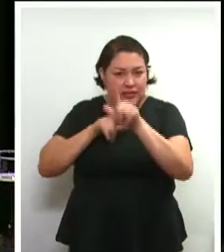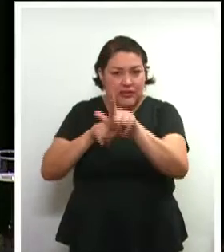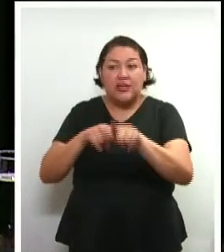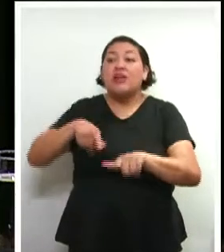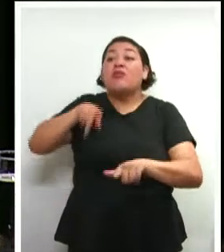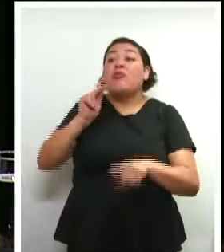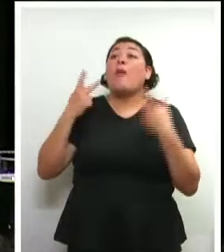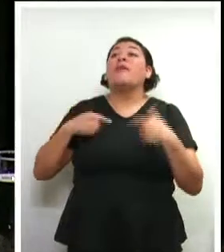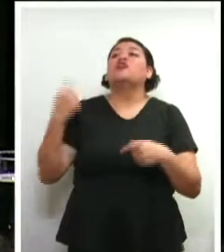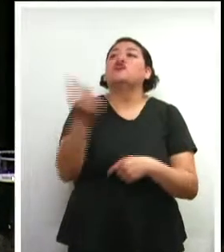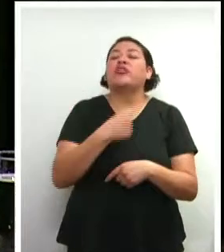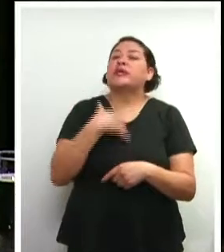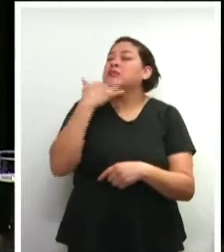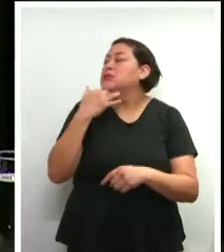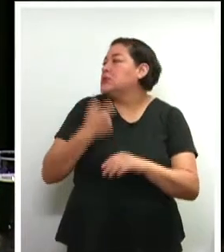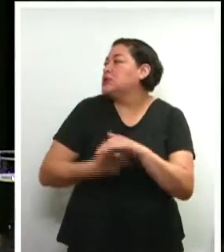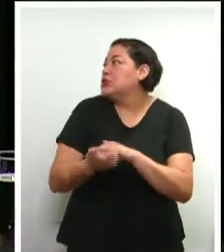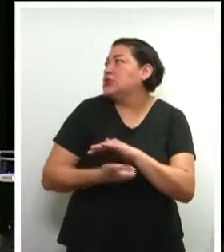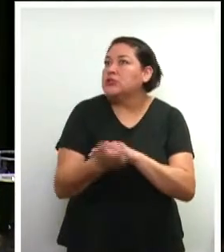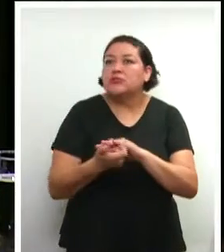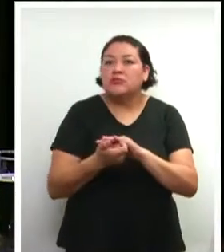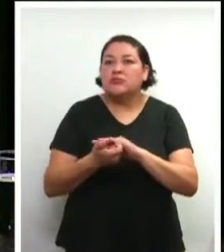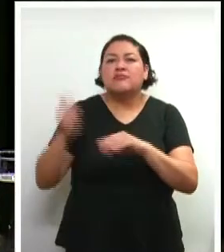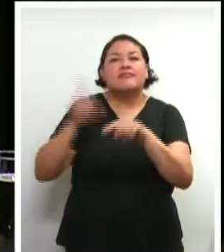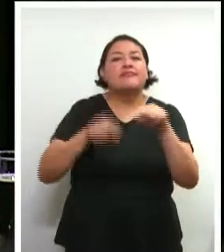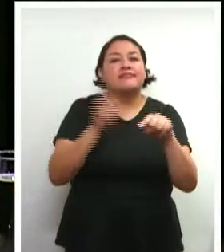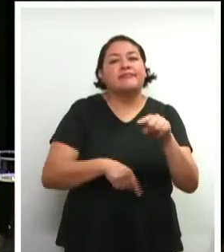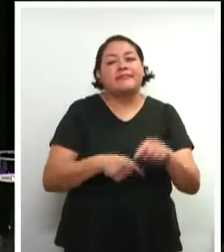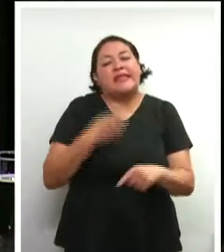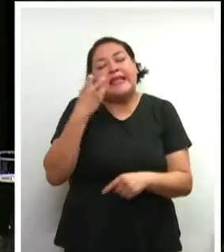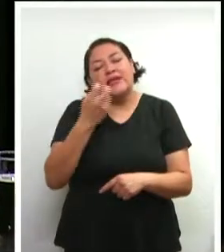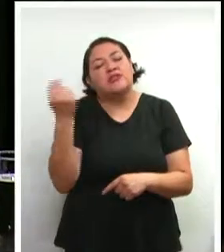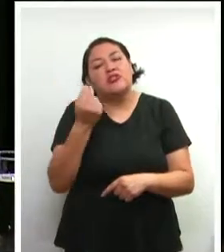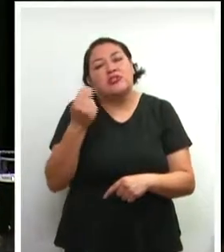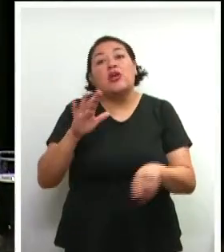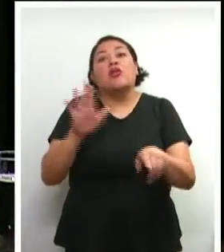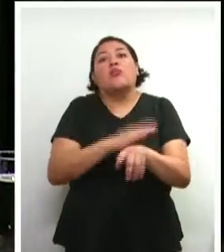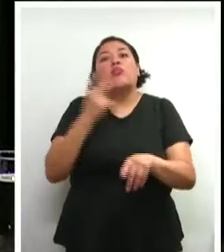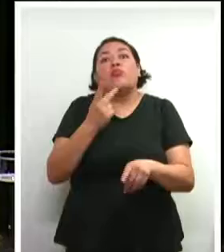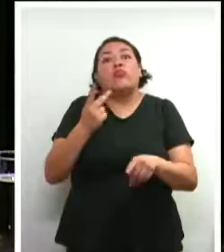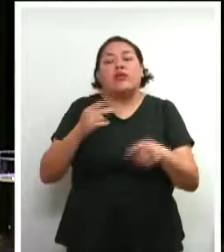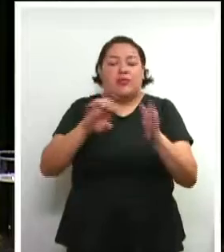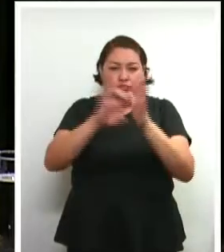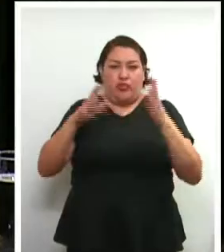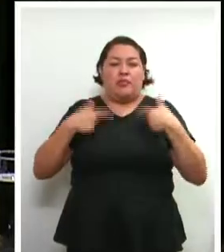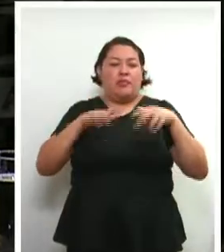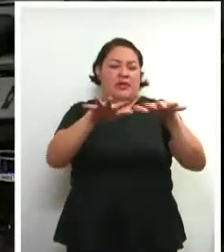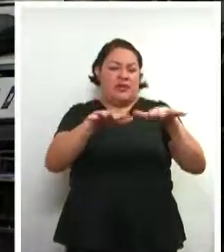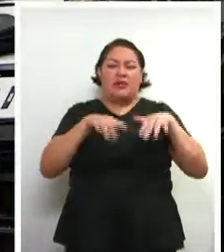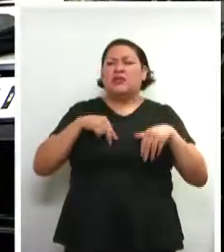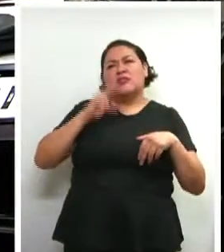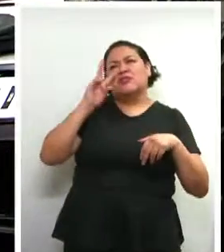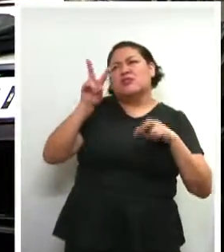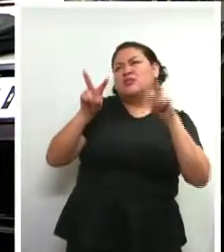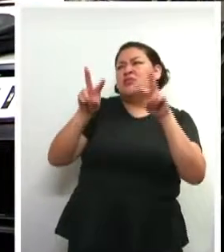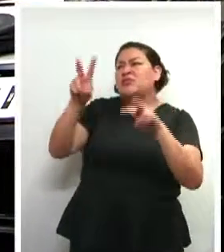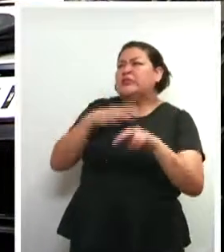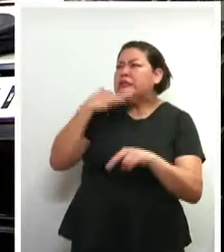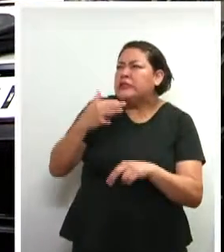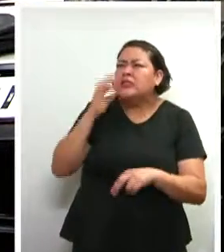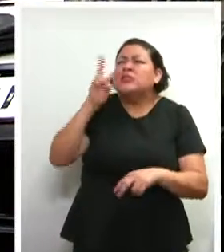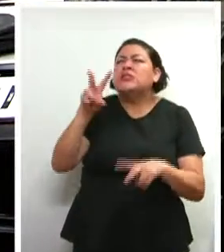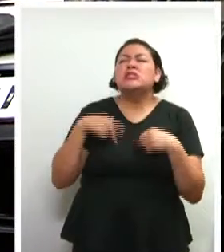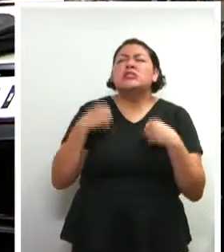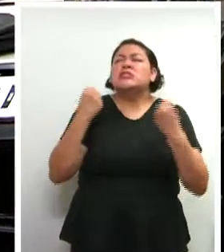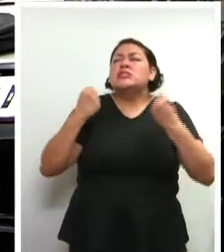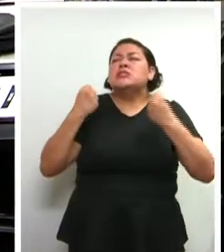mal de la corrupción que nos aqueja. Pues un terrible sentimiento de impotencia priva cuando conocemos de estas conductas y de